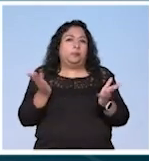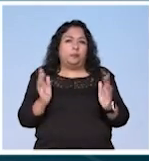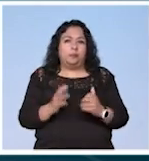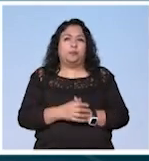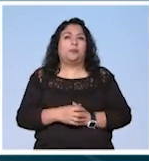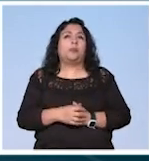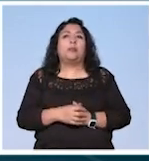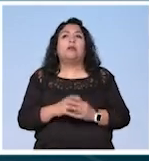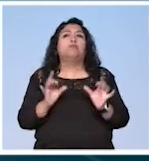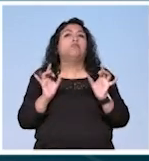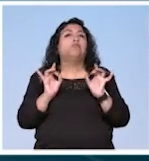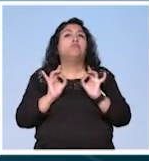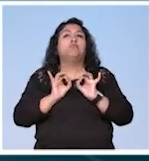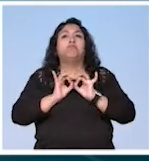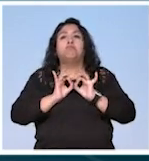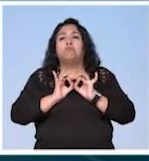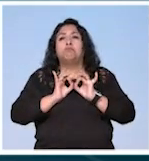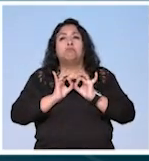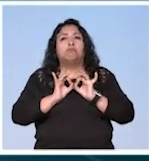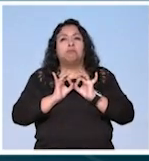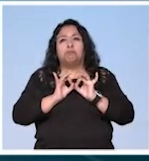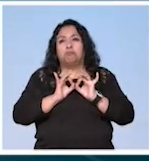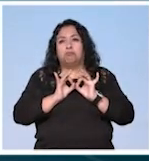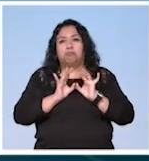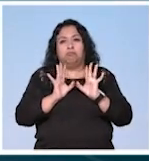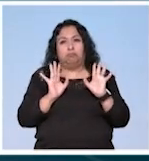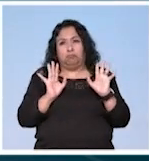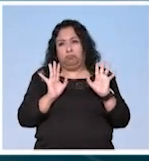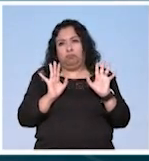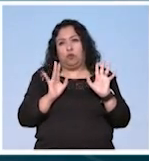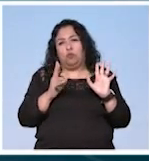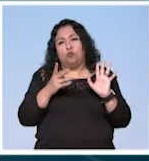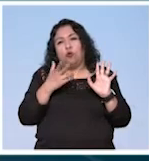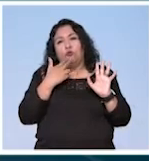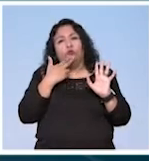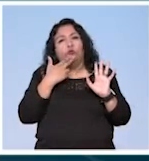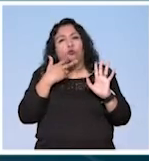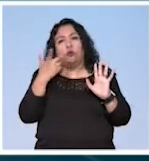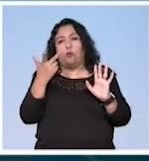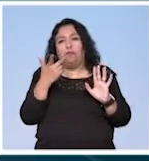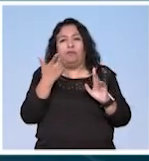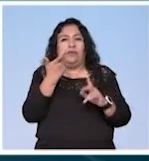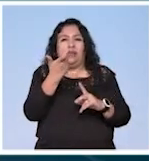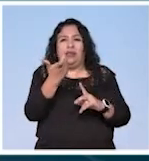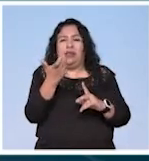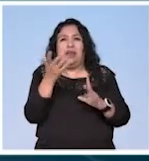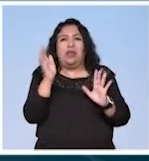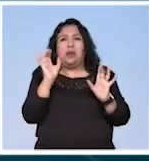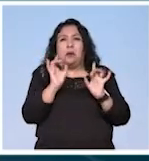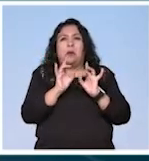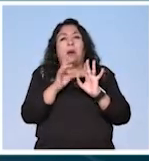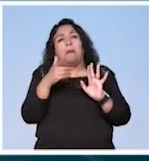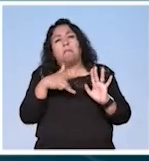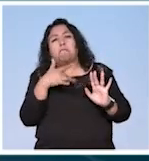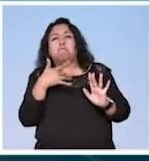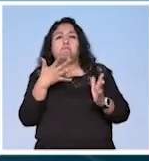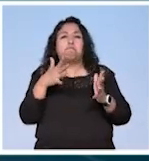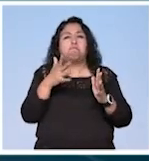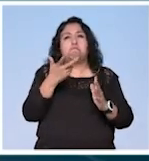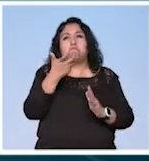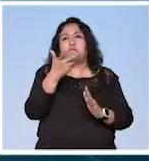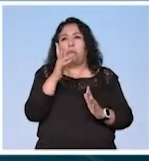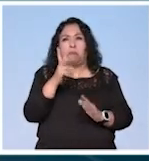un fenómeno fue un fenómeno de especulación financiera o sea arrancó como eso como un fenómeno de especulación financiera